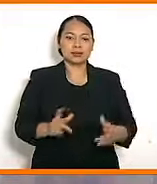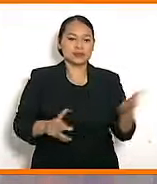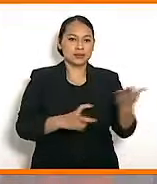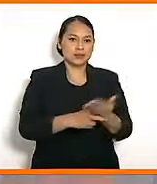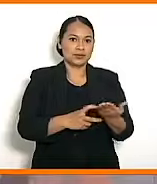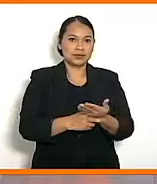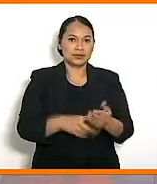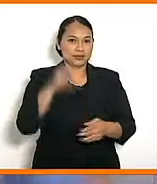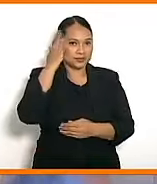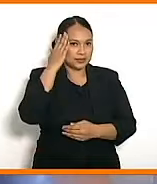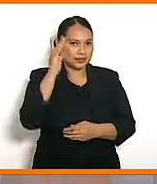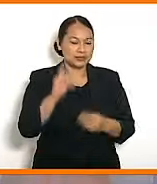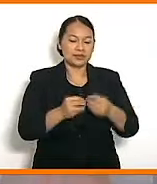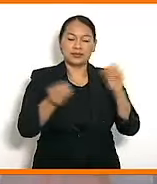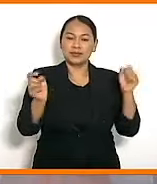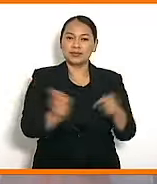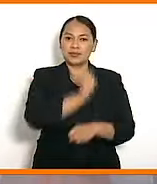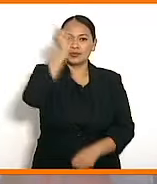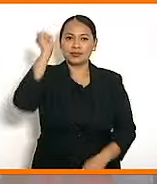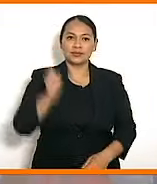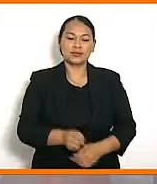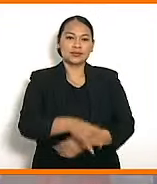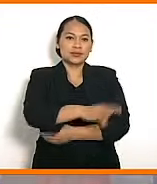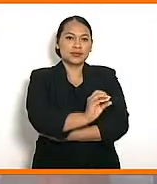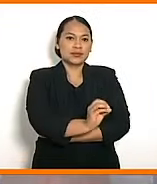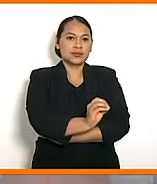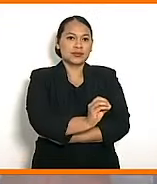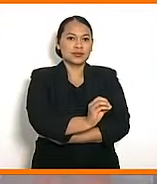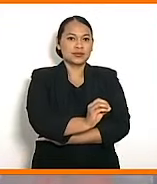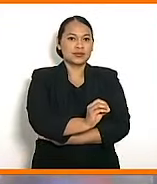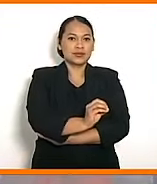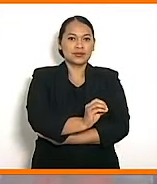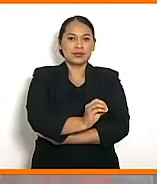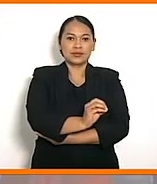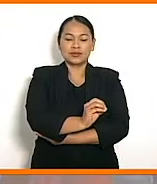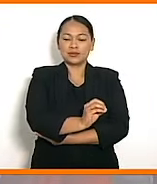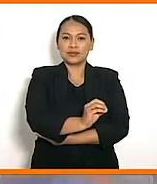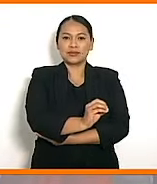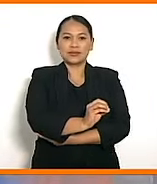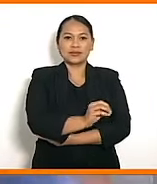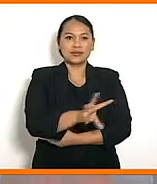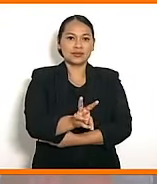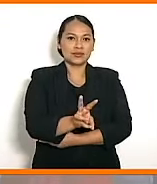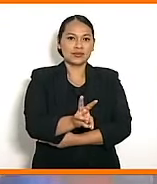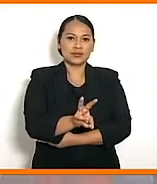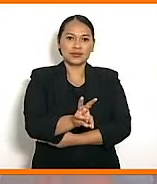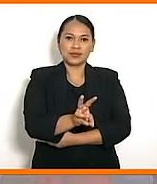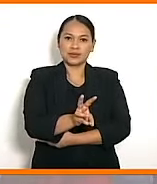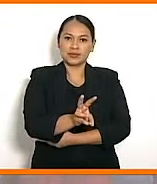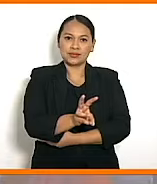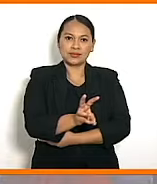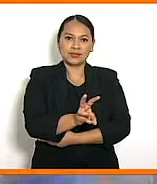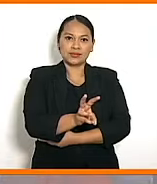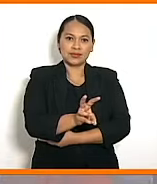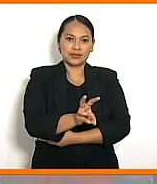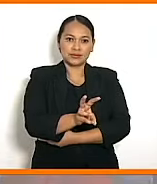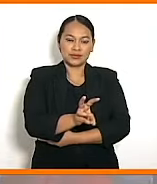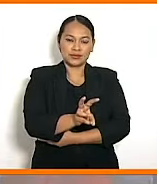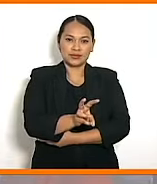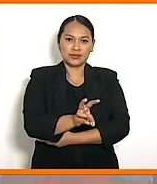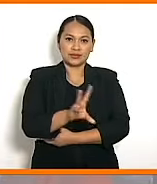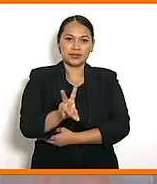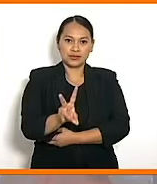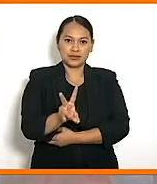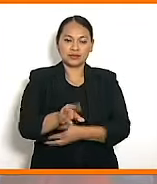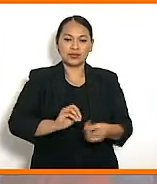es 0, tu segundo dígito 6, tu tercer y último dígito 7,